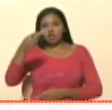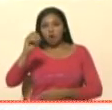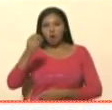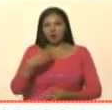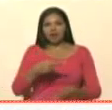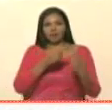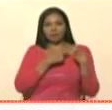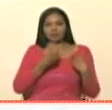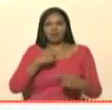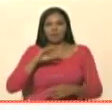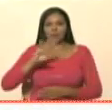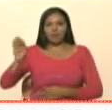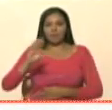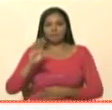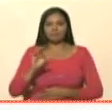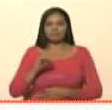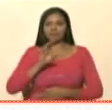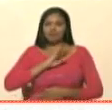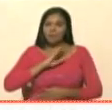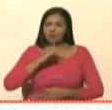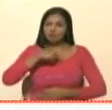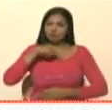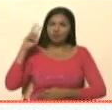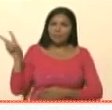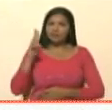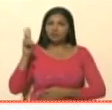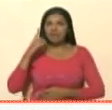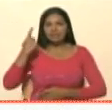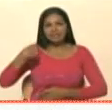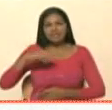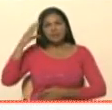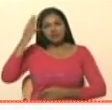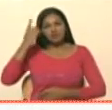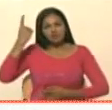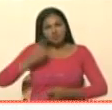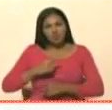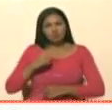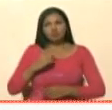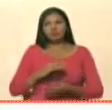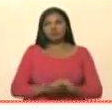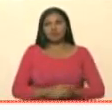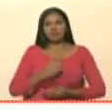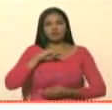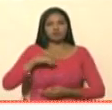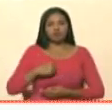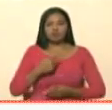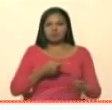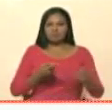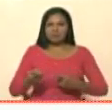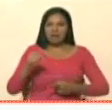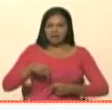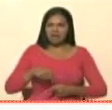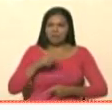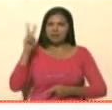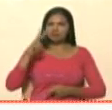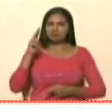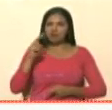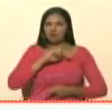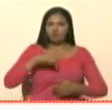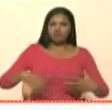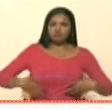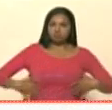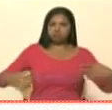le pertenecen a Venezuela. Tiene que haber conciencia del pillaje. Quieren venir por Venezuela, por nuestras